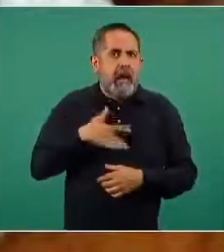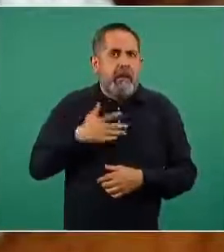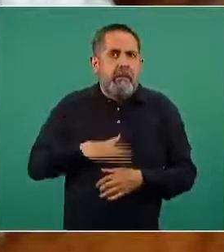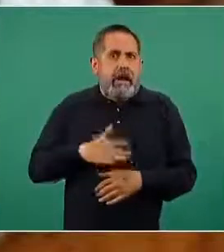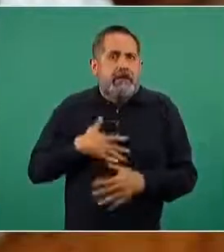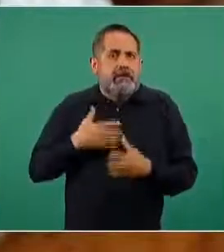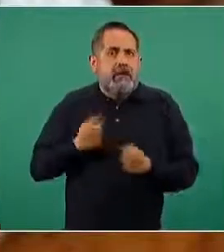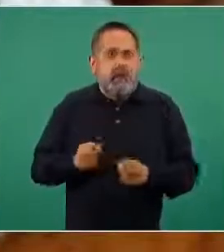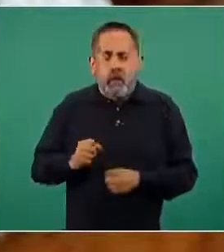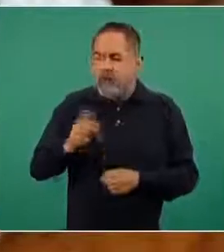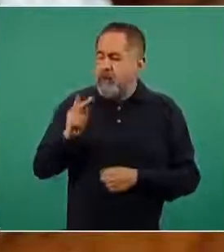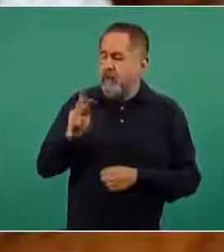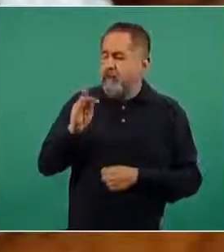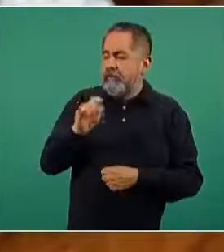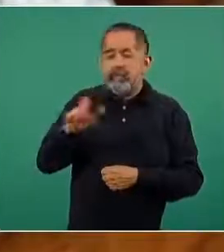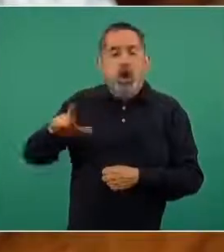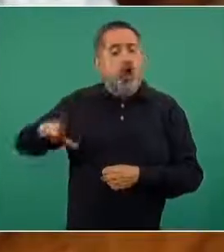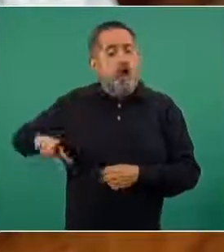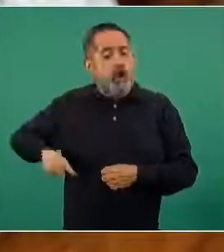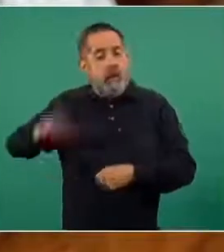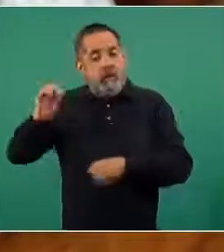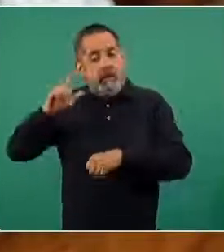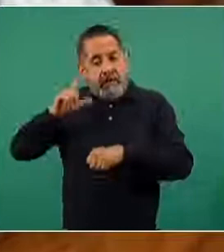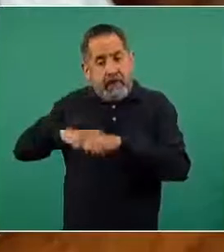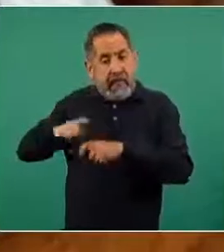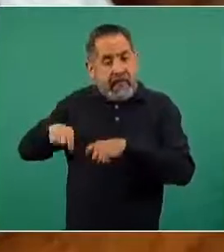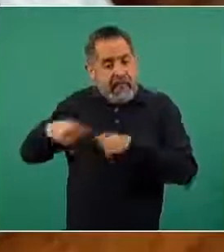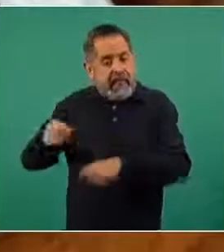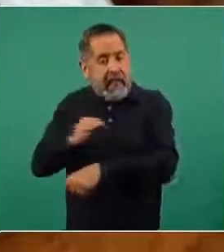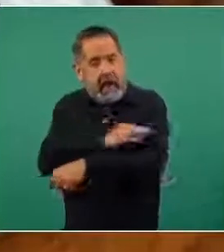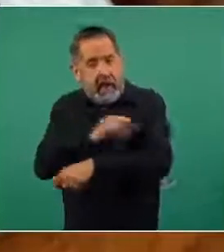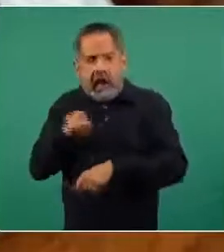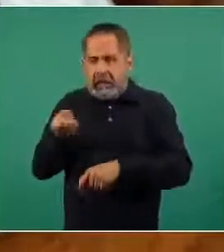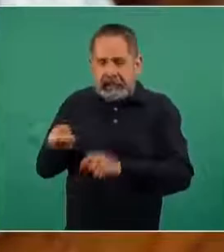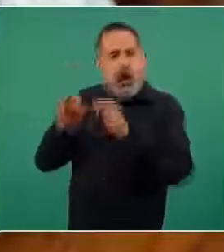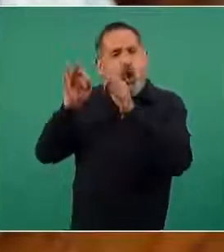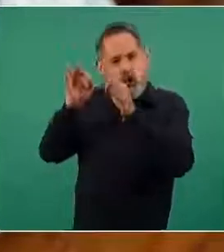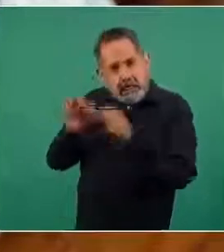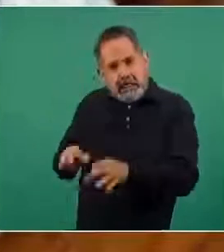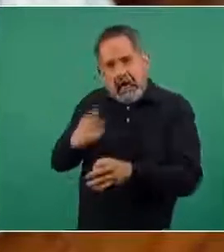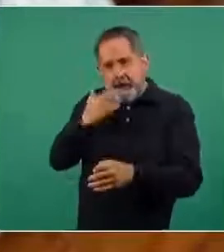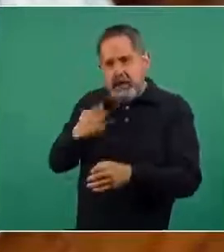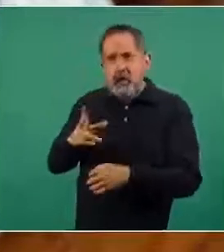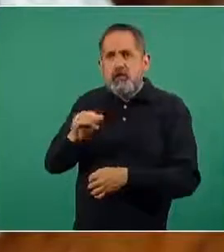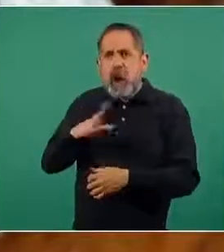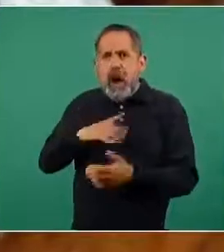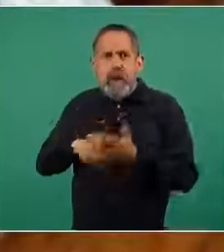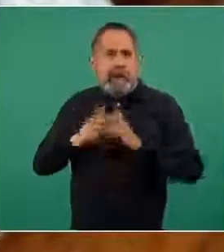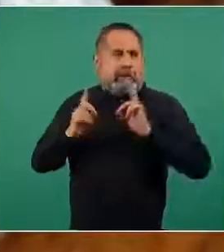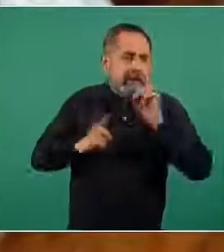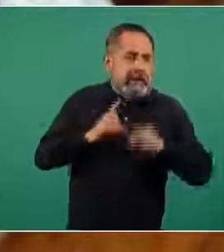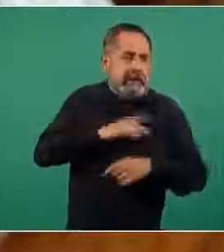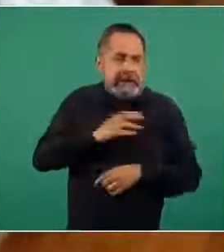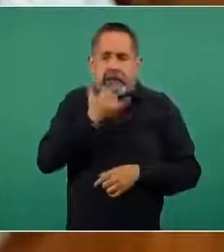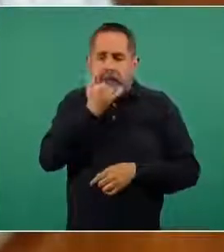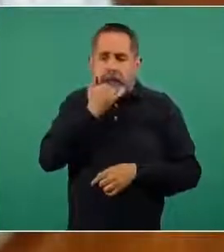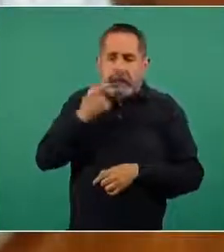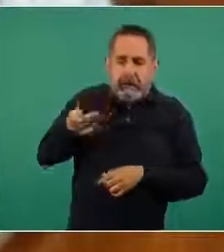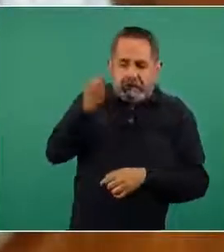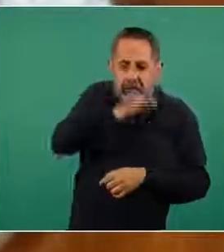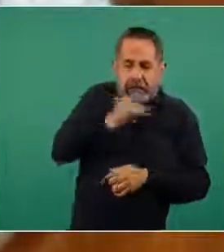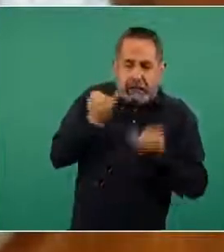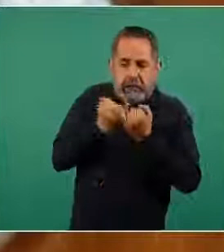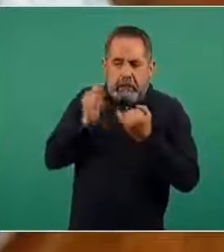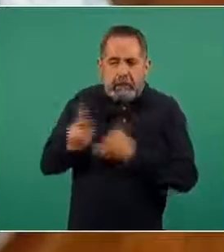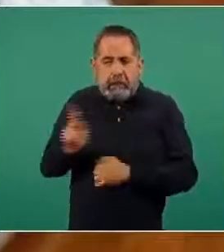que las dosis Pfizer que el gobierno federal está aplicando son auténticas y no tengan miedo a que